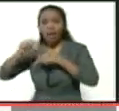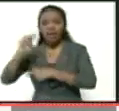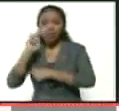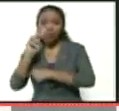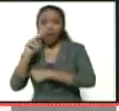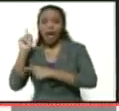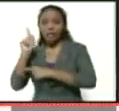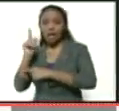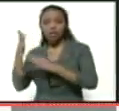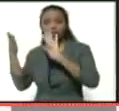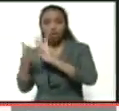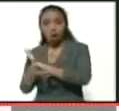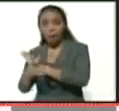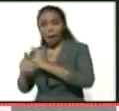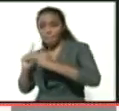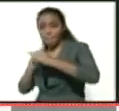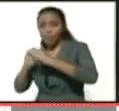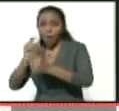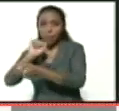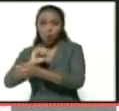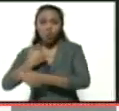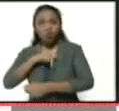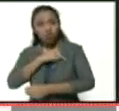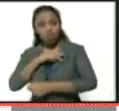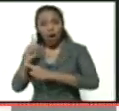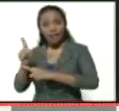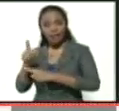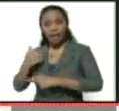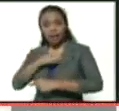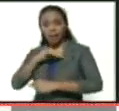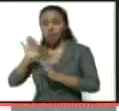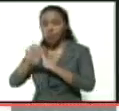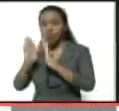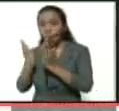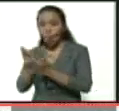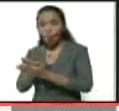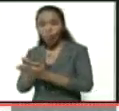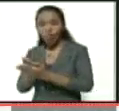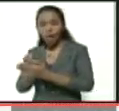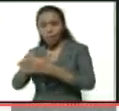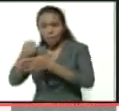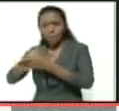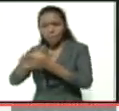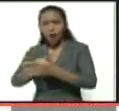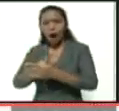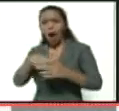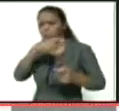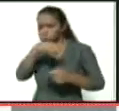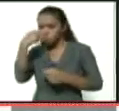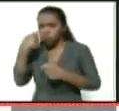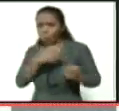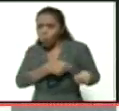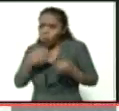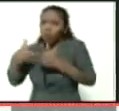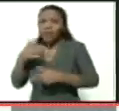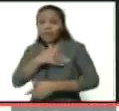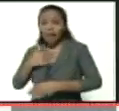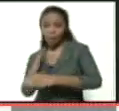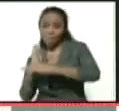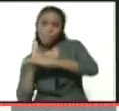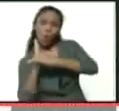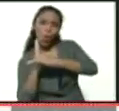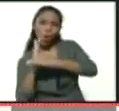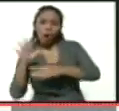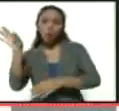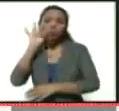contra el narcotráfico. Nosotros tenemos ese récord mundial de combate al narcotráfico. Si ellos quieren parar la cocaína